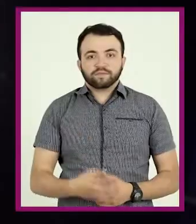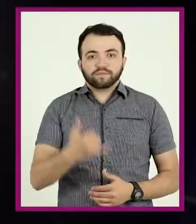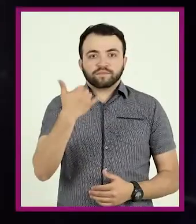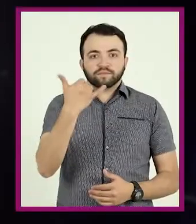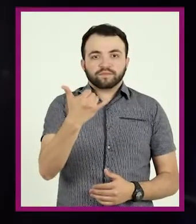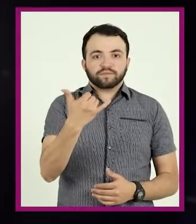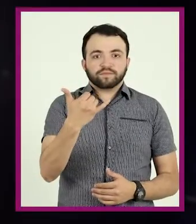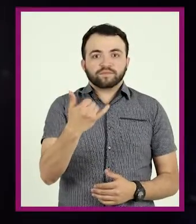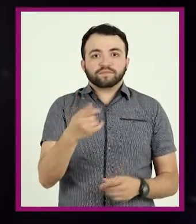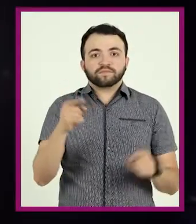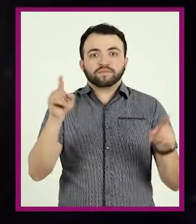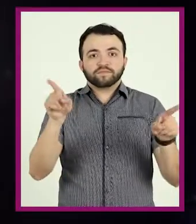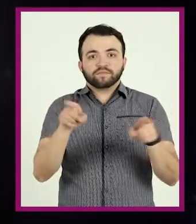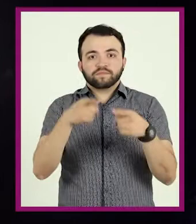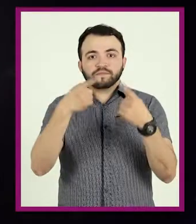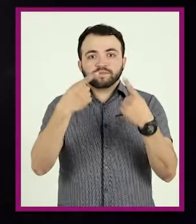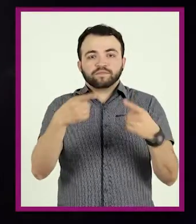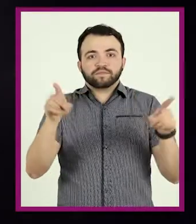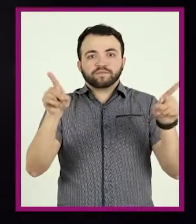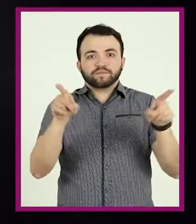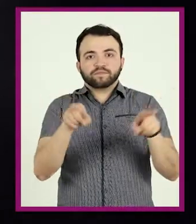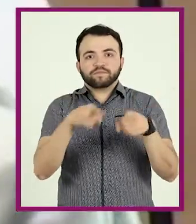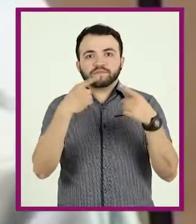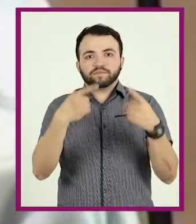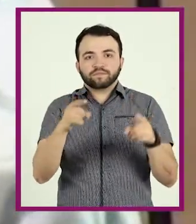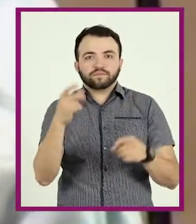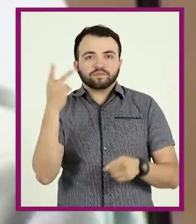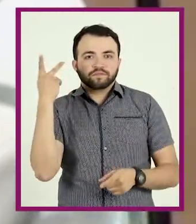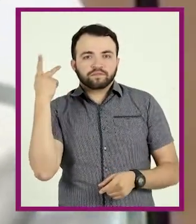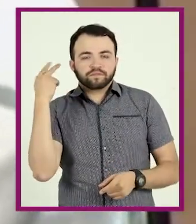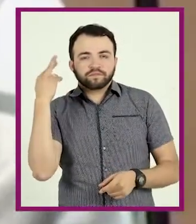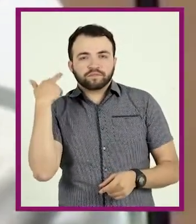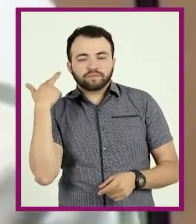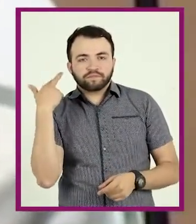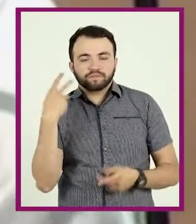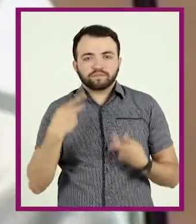y a la orquesta de Goran Bregović.